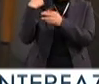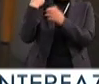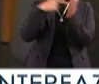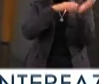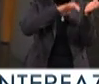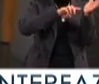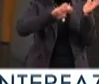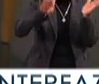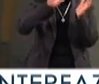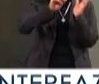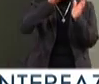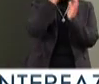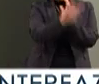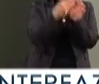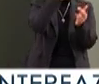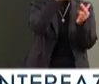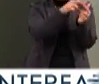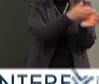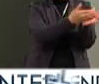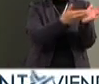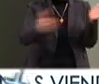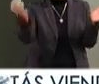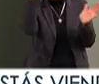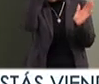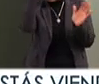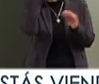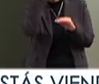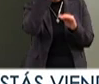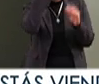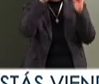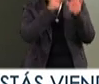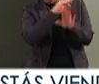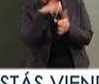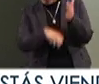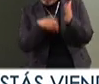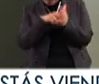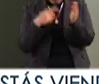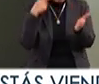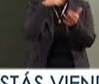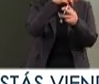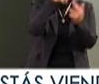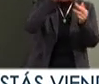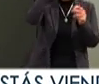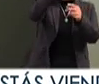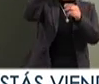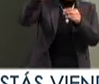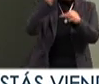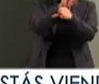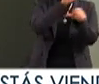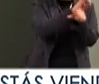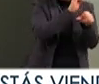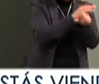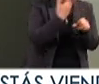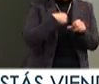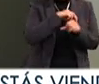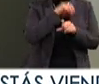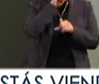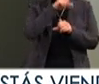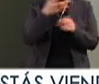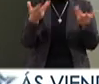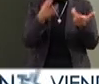92 en la región, entonces, digamos, hay una larguísima experiencia, hay una larguísima presencia en la región y hemos conseguido